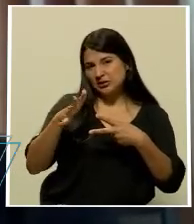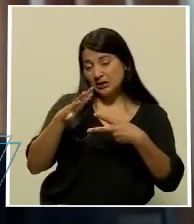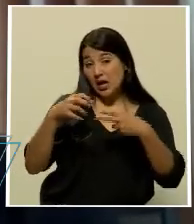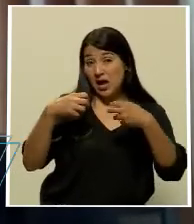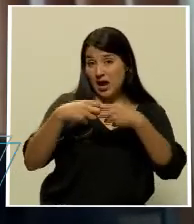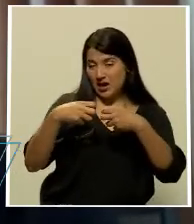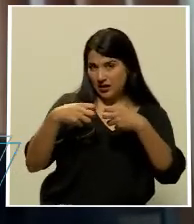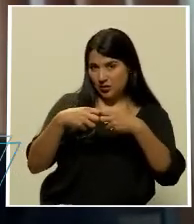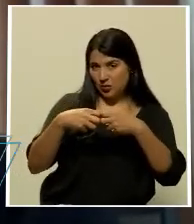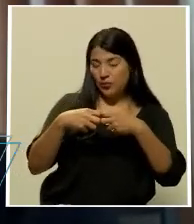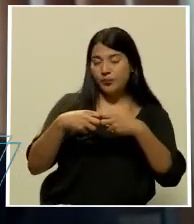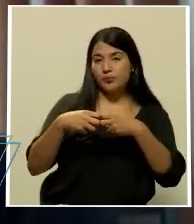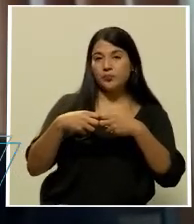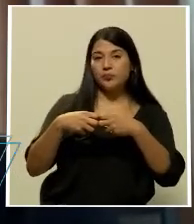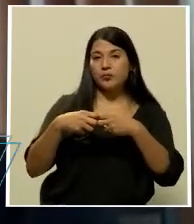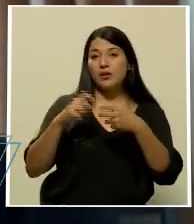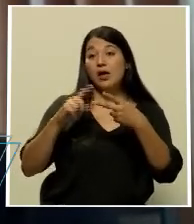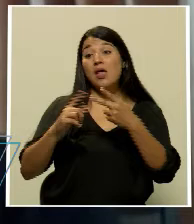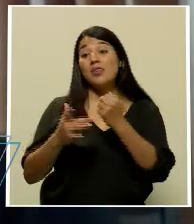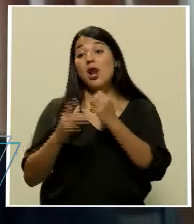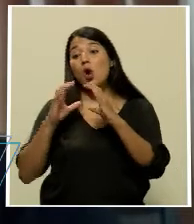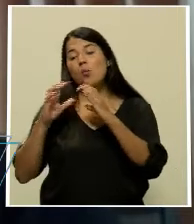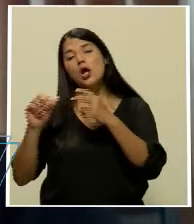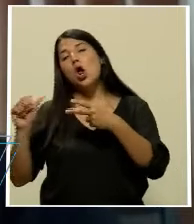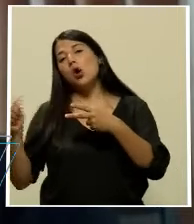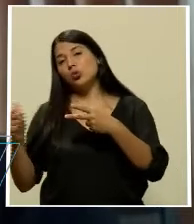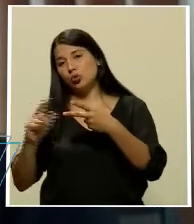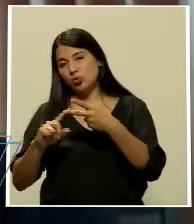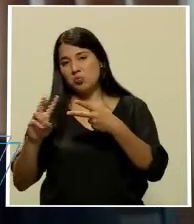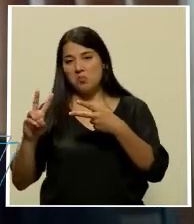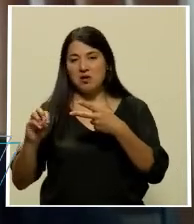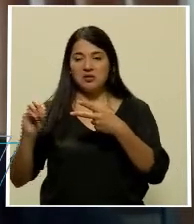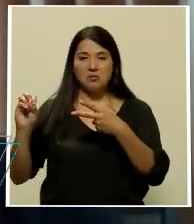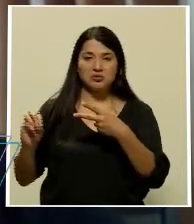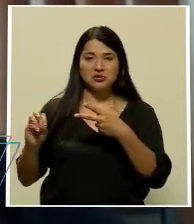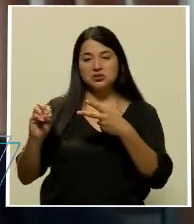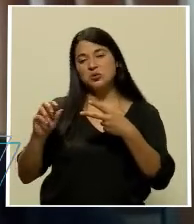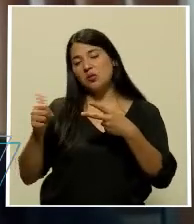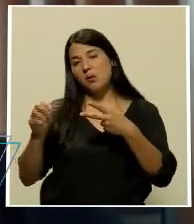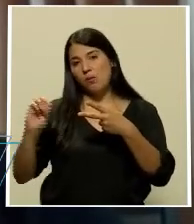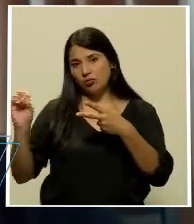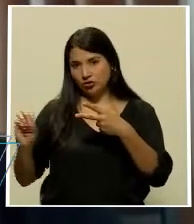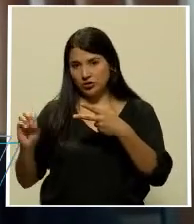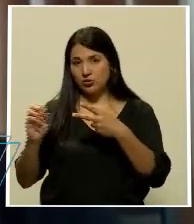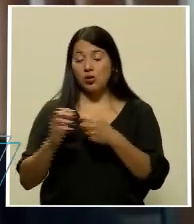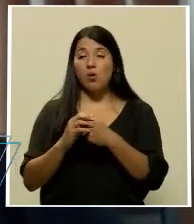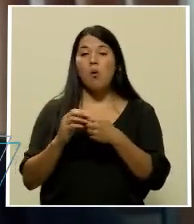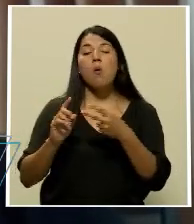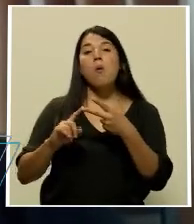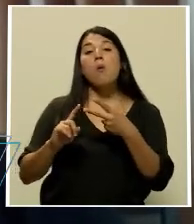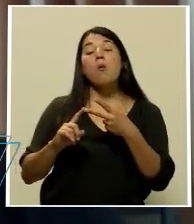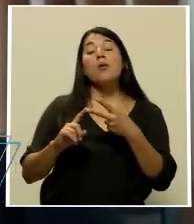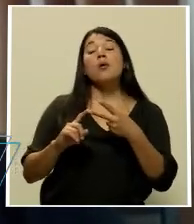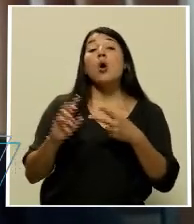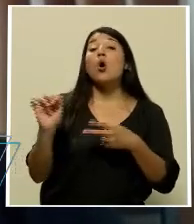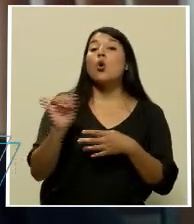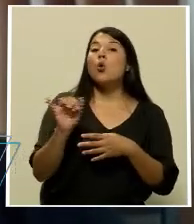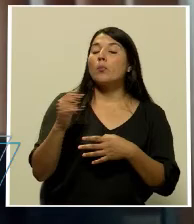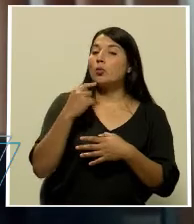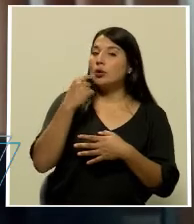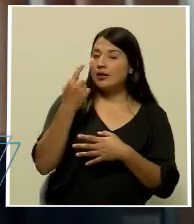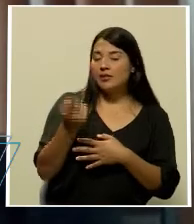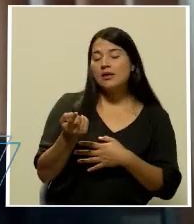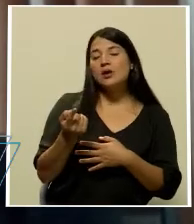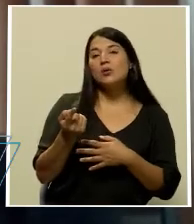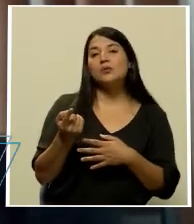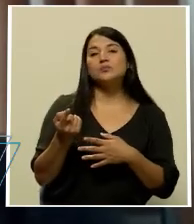90% de la deuda se concentra en el negocio de electricidad fundamentalmente. Y como digo, mucho de esto,